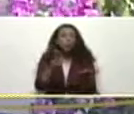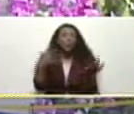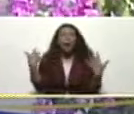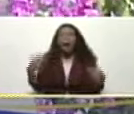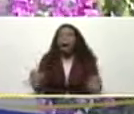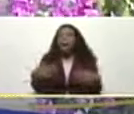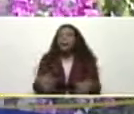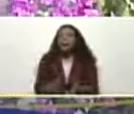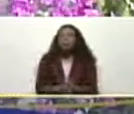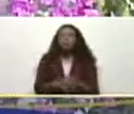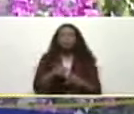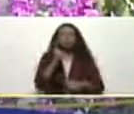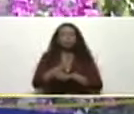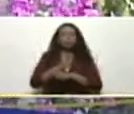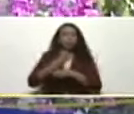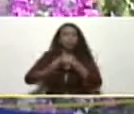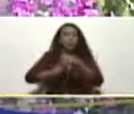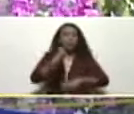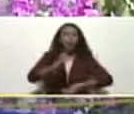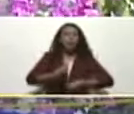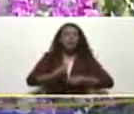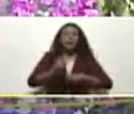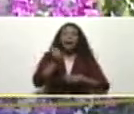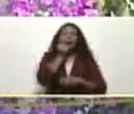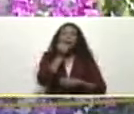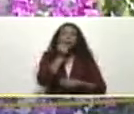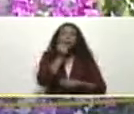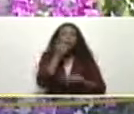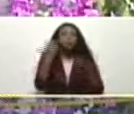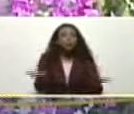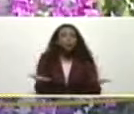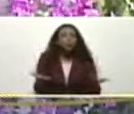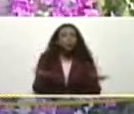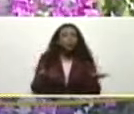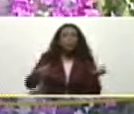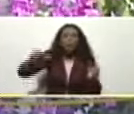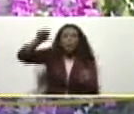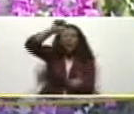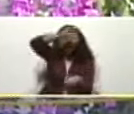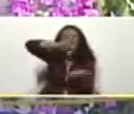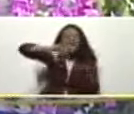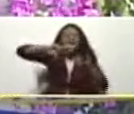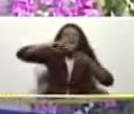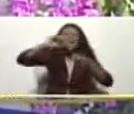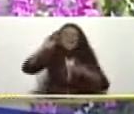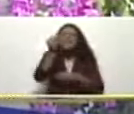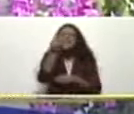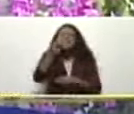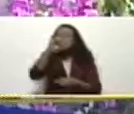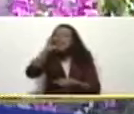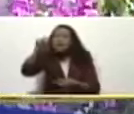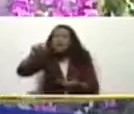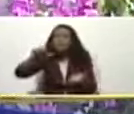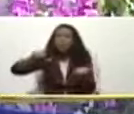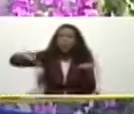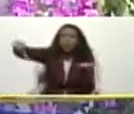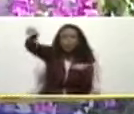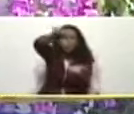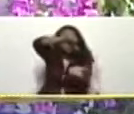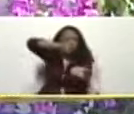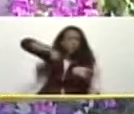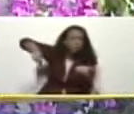fueron exigiendo y llevando a tal nivel de abuso sobre la condición natural de la tierra, sometiendo un estrés tan